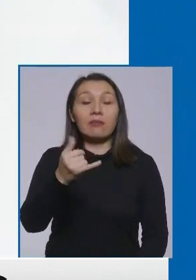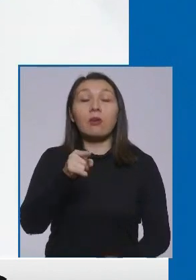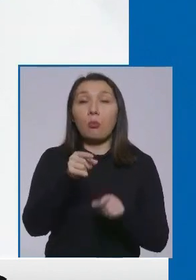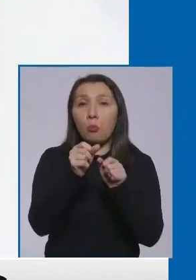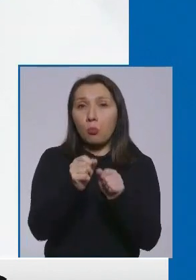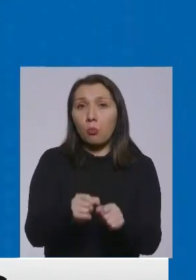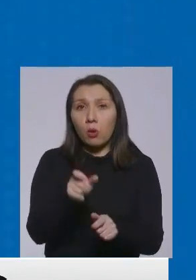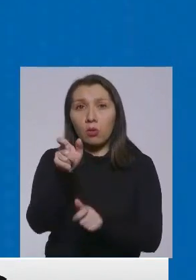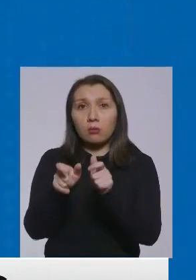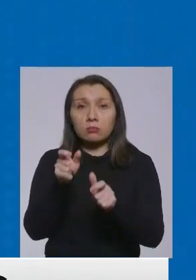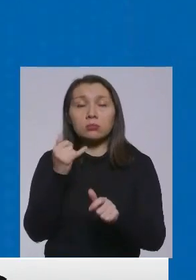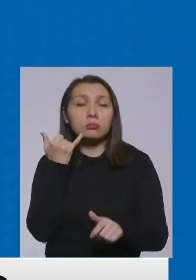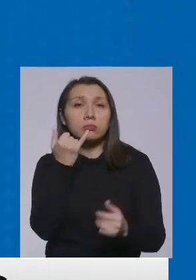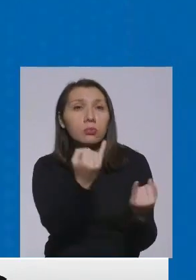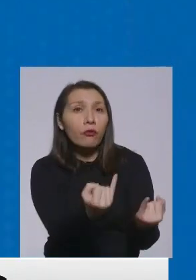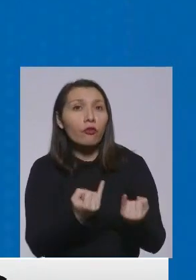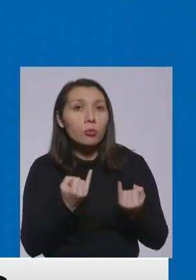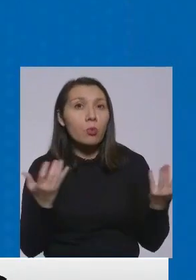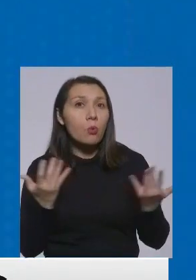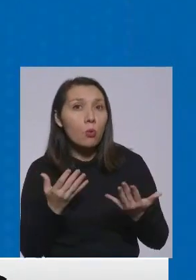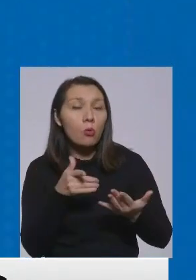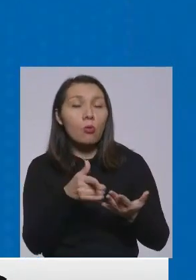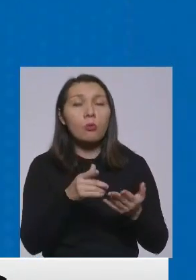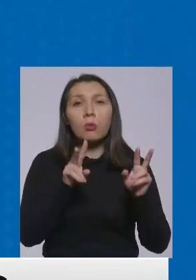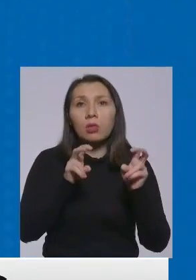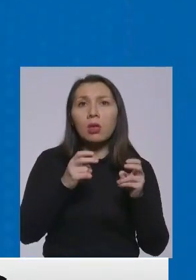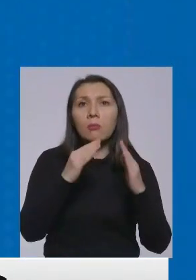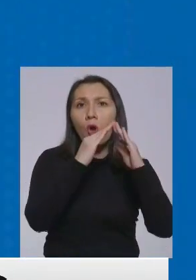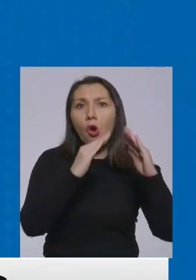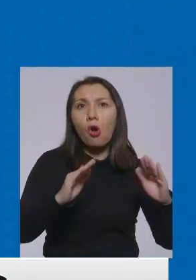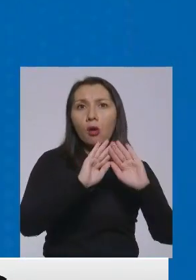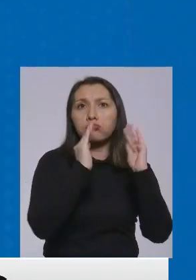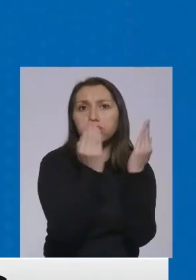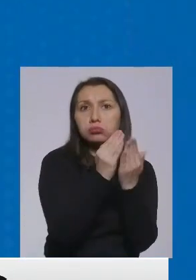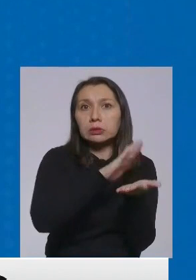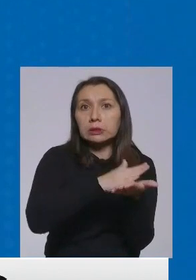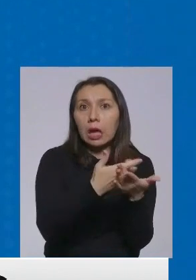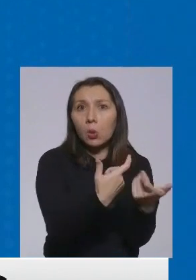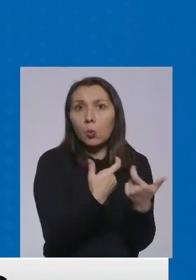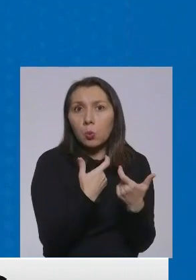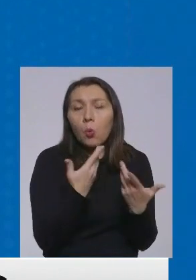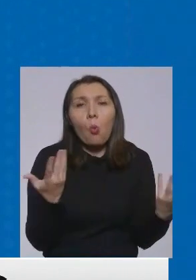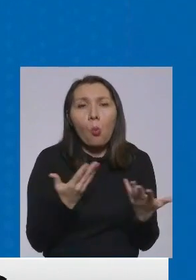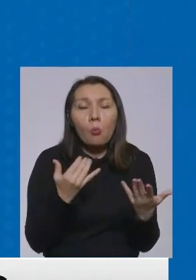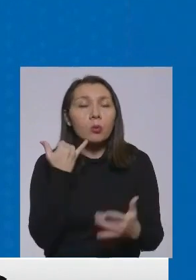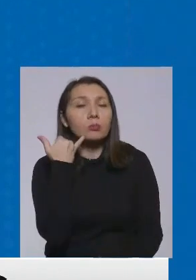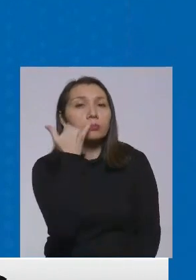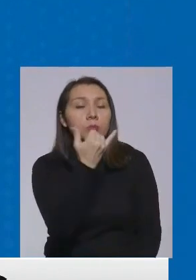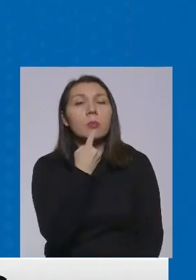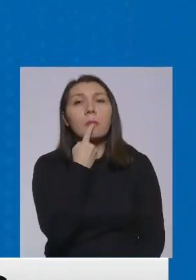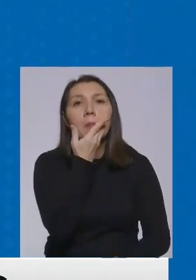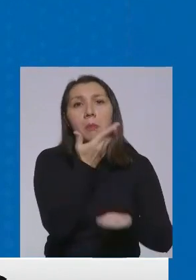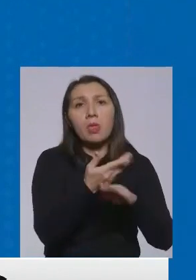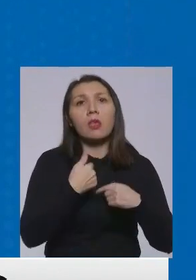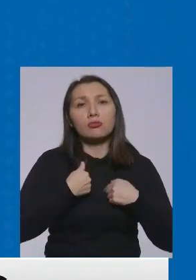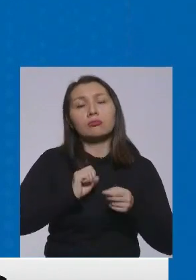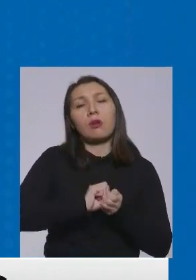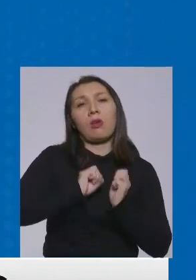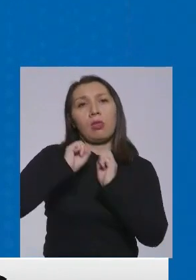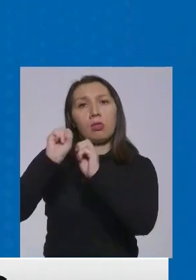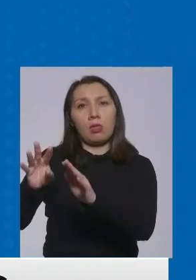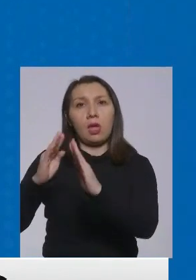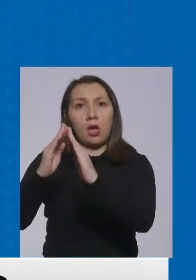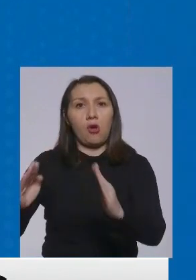de las personas pueden informarse acerca de las residencias sanitarias y también solicitar el traslado a una